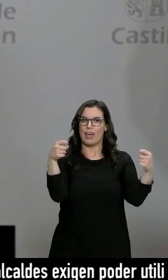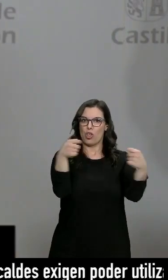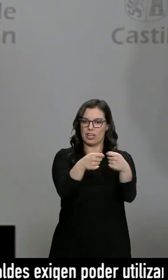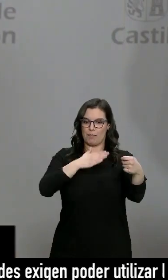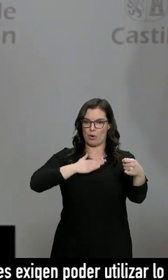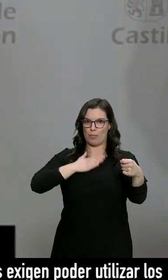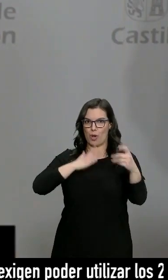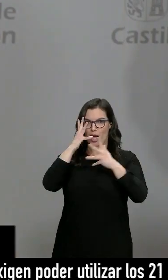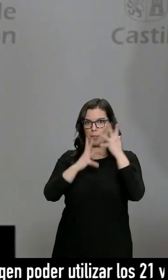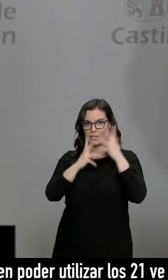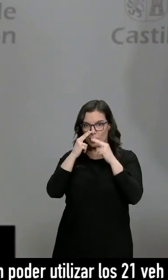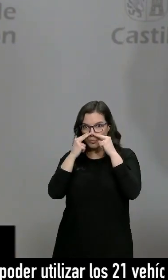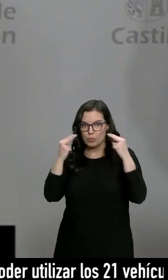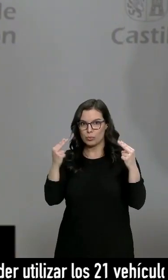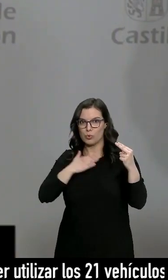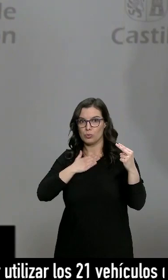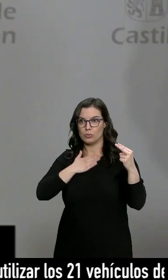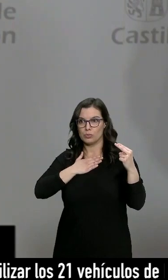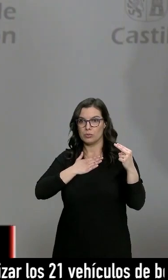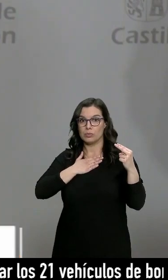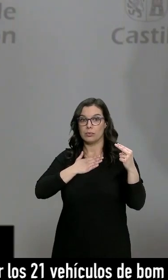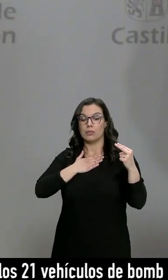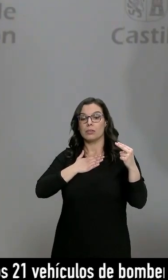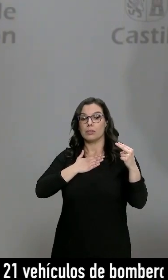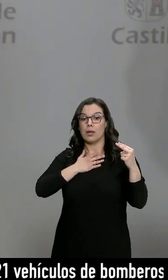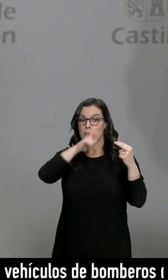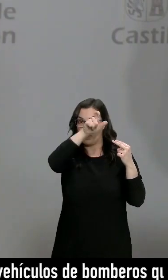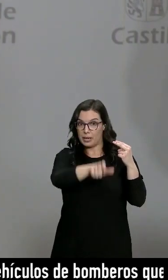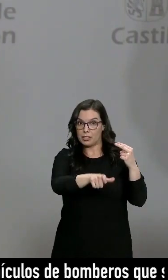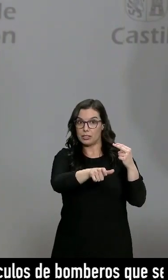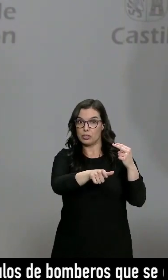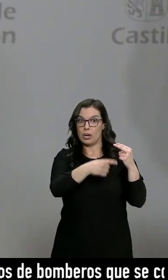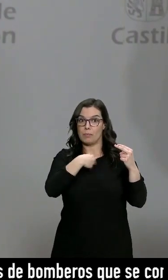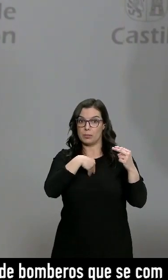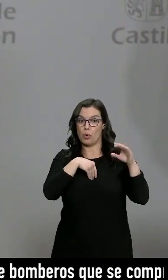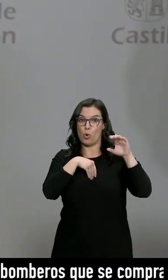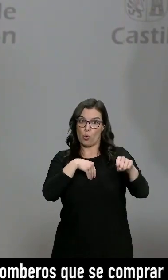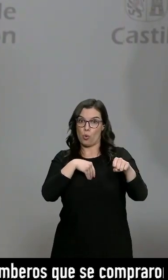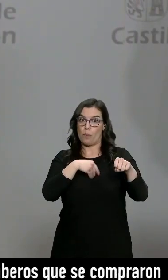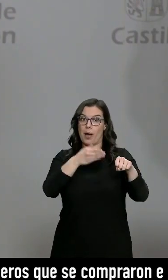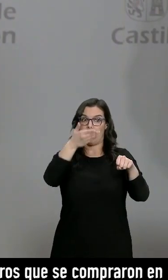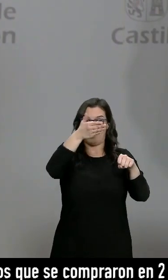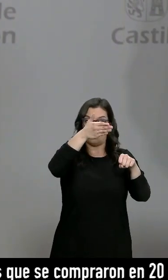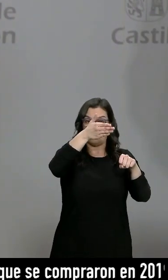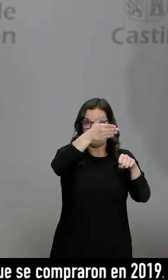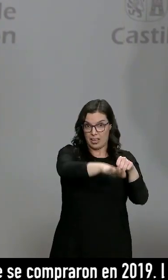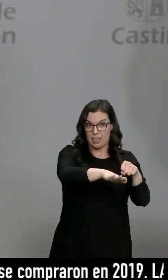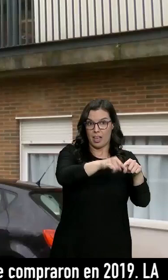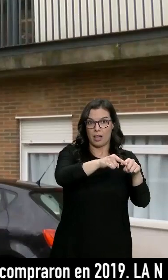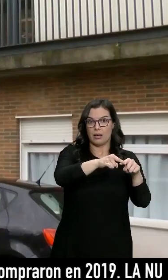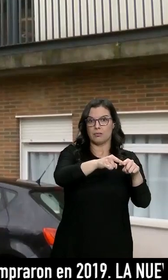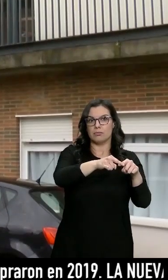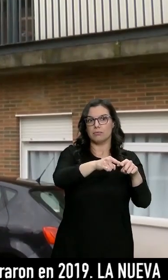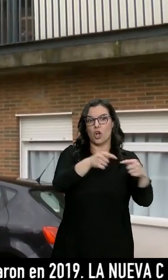de la Administración, cuando fallezca la persona que está ocupando ahora mismo esa plaza, no se